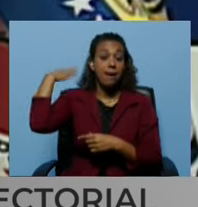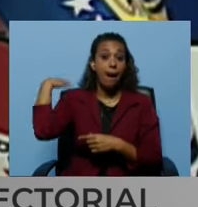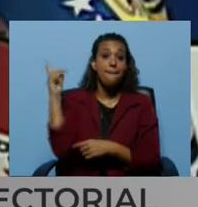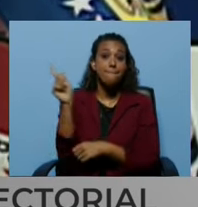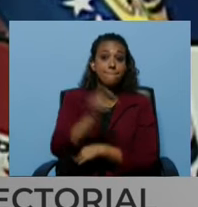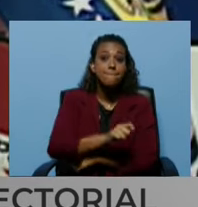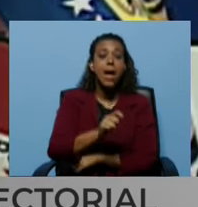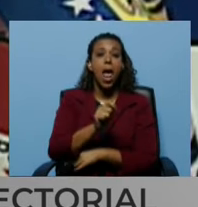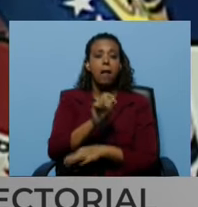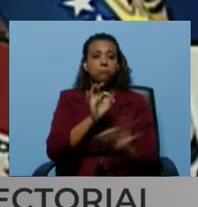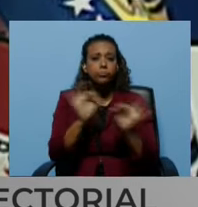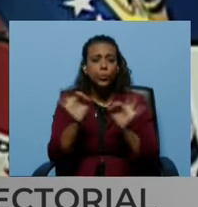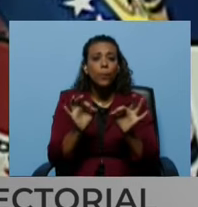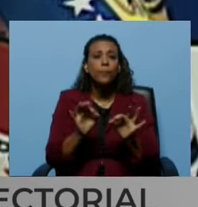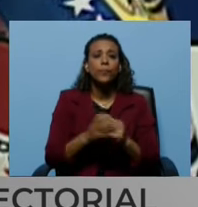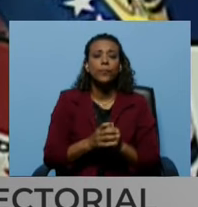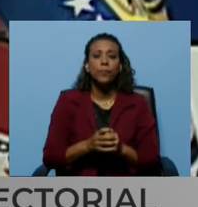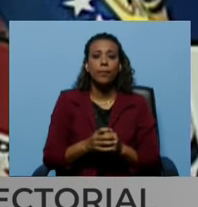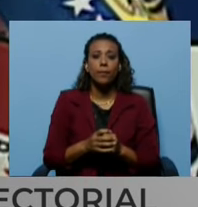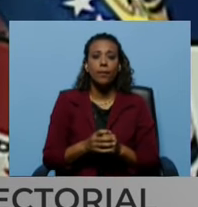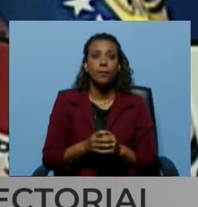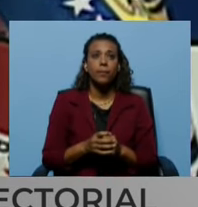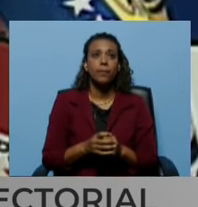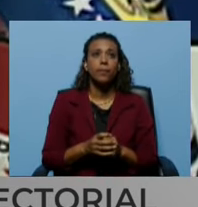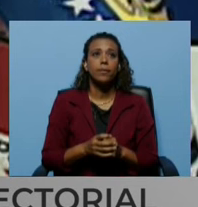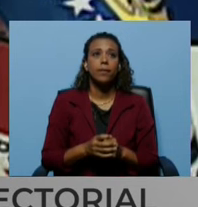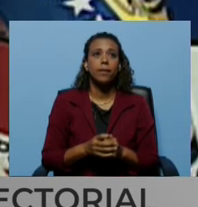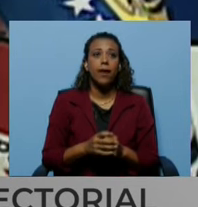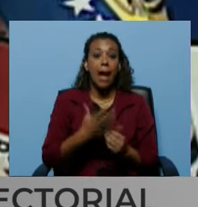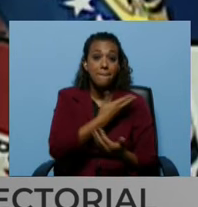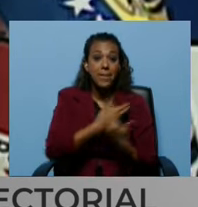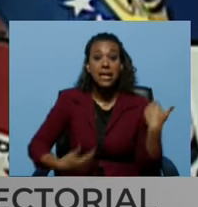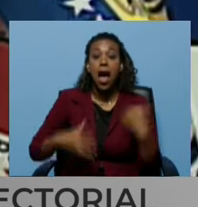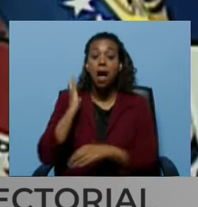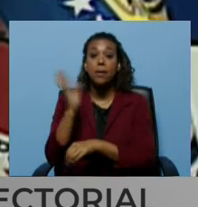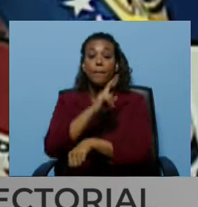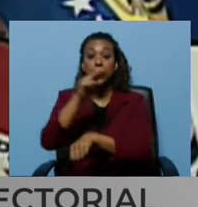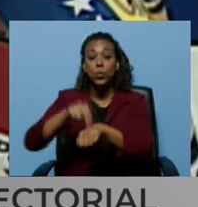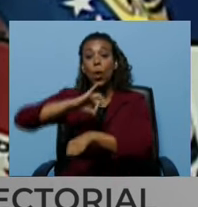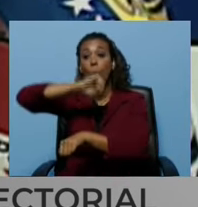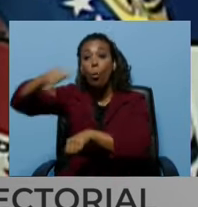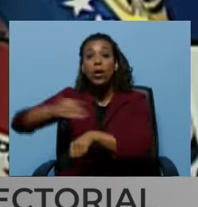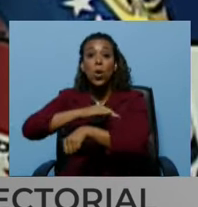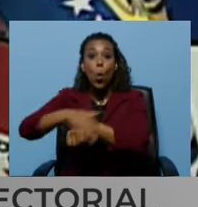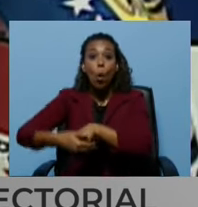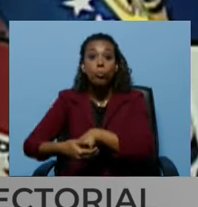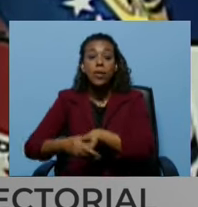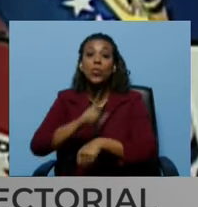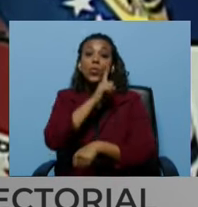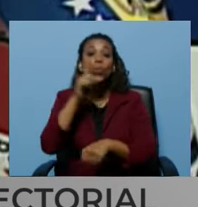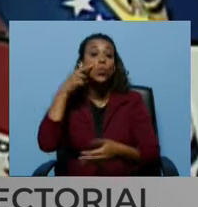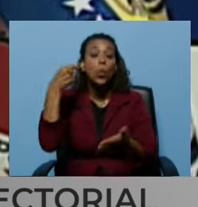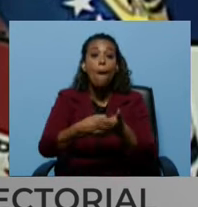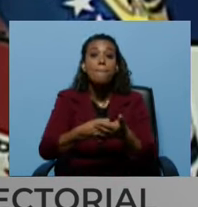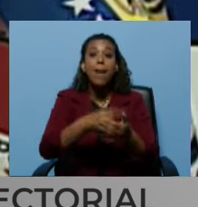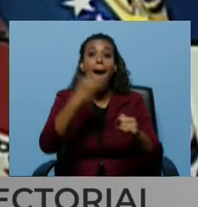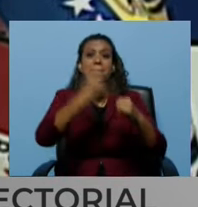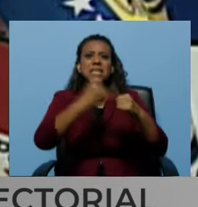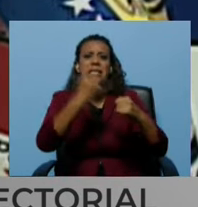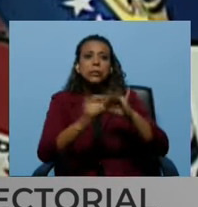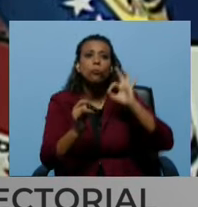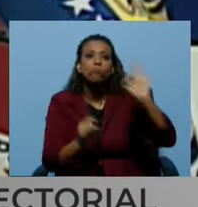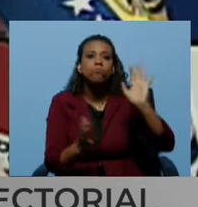cuando la operación de Gudró, el presidente de la Asamblea Nacional, Jorge Rodríguez, la expuso con nombre y apellido, casi